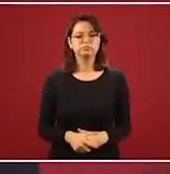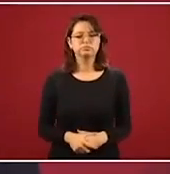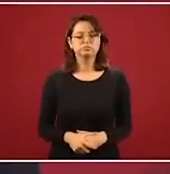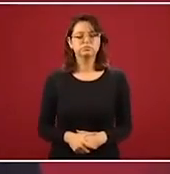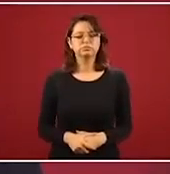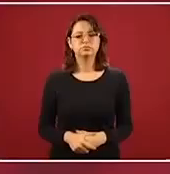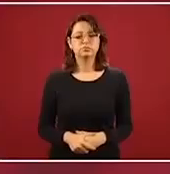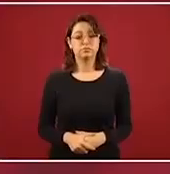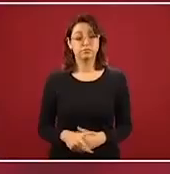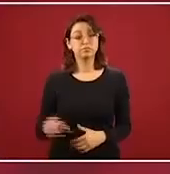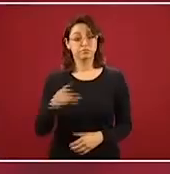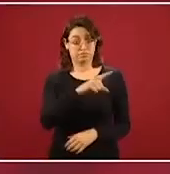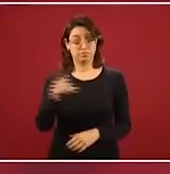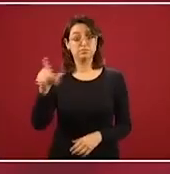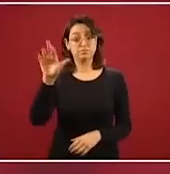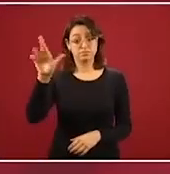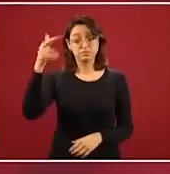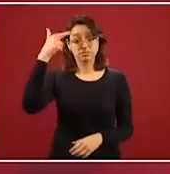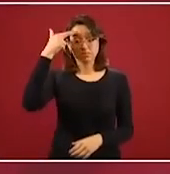¿Se acuerdan?